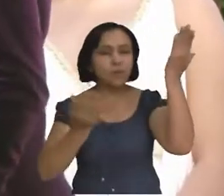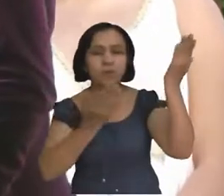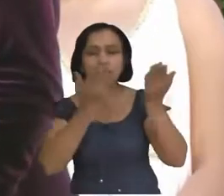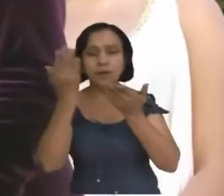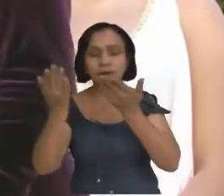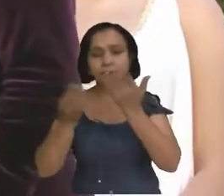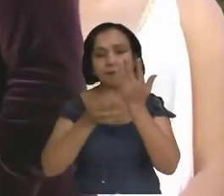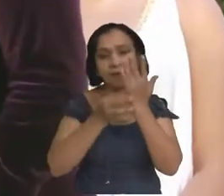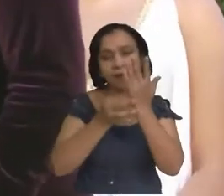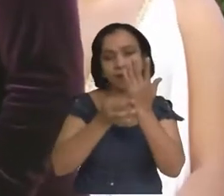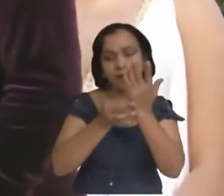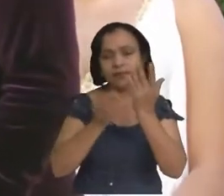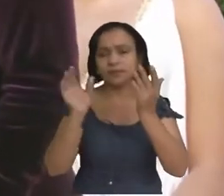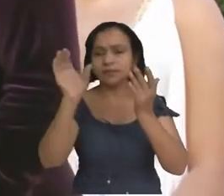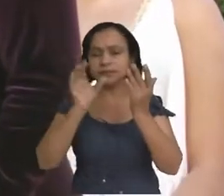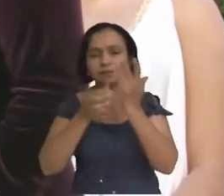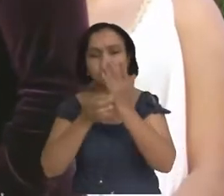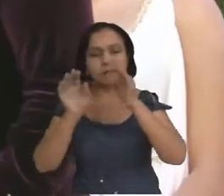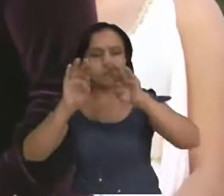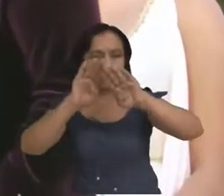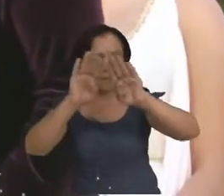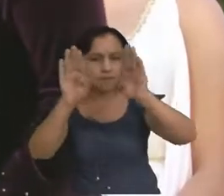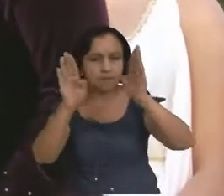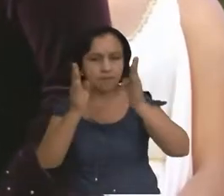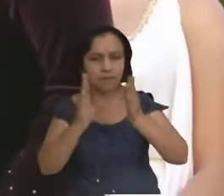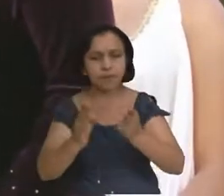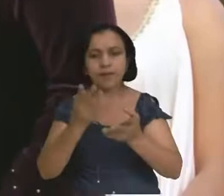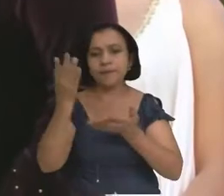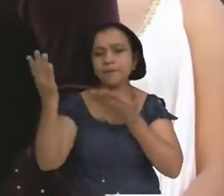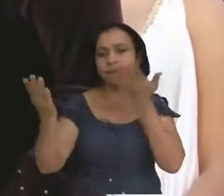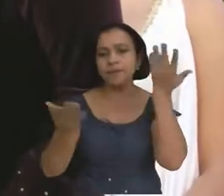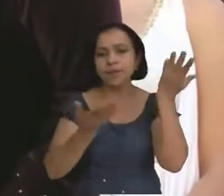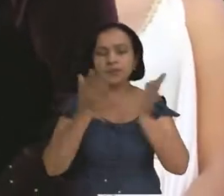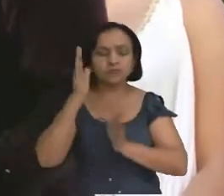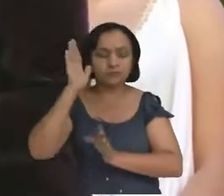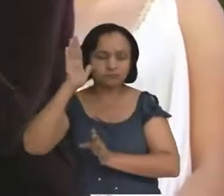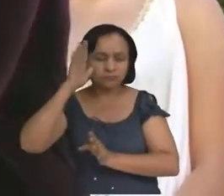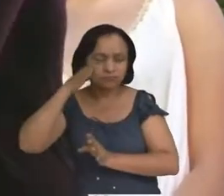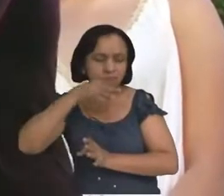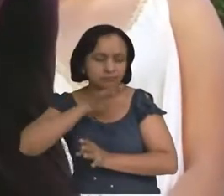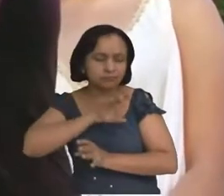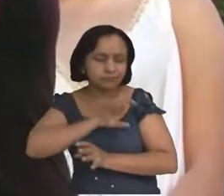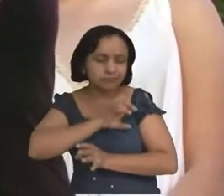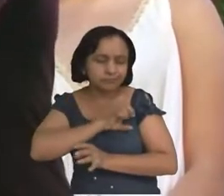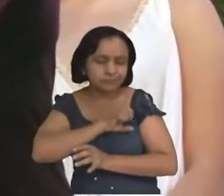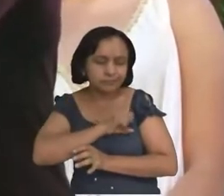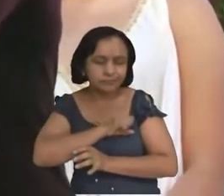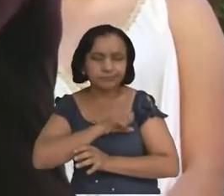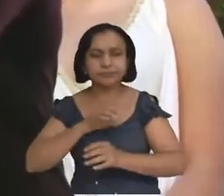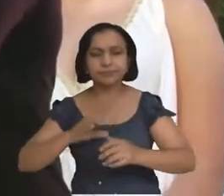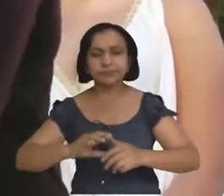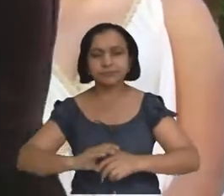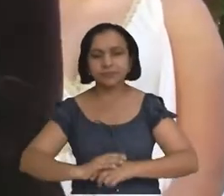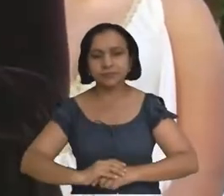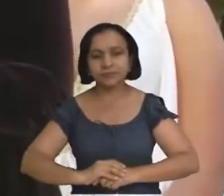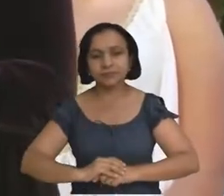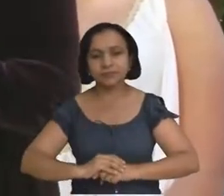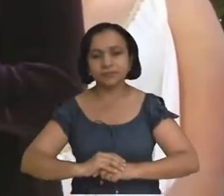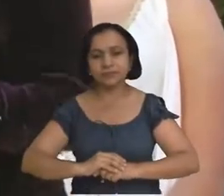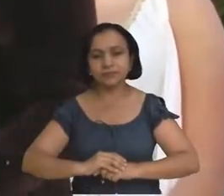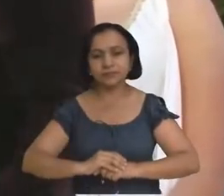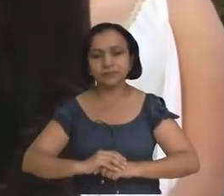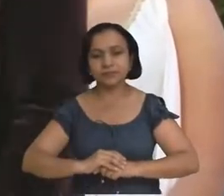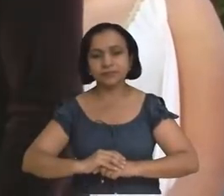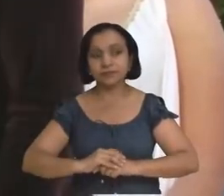Carne, Celeste Carne de Mujer, Versos de Otoño y Melancolía. Roce, mordisco,